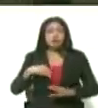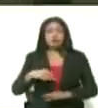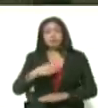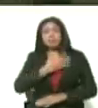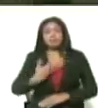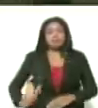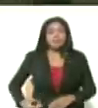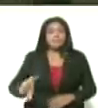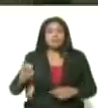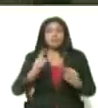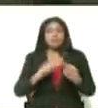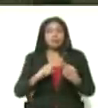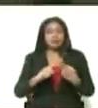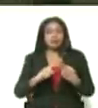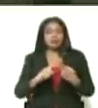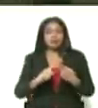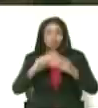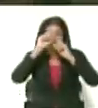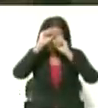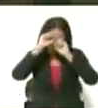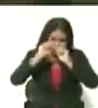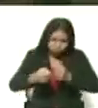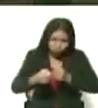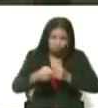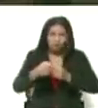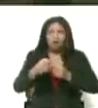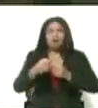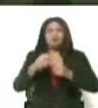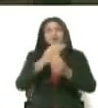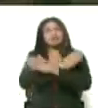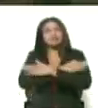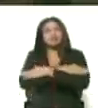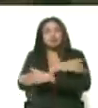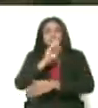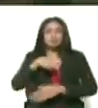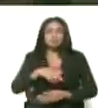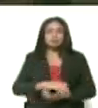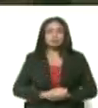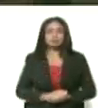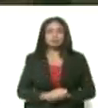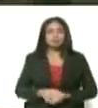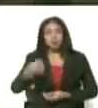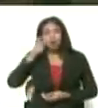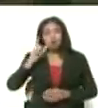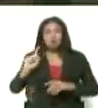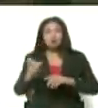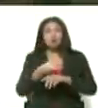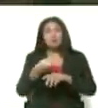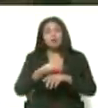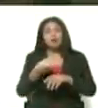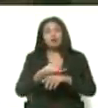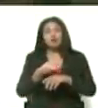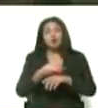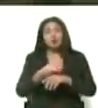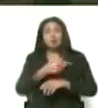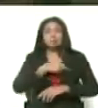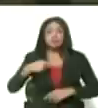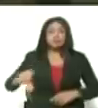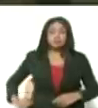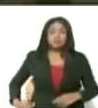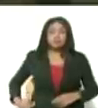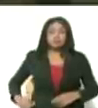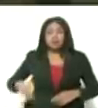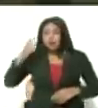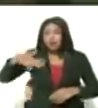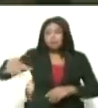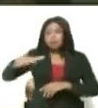primero, nuestro reconocimiento, nuestras felicitaciones al gobierno de la República Popular China y a su